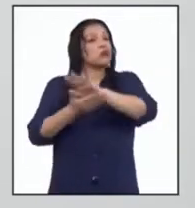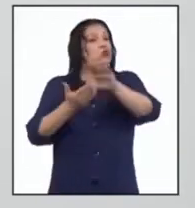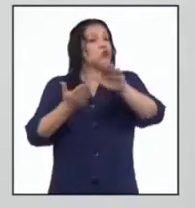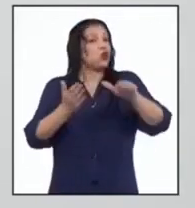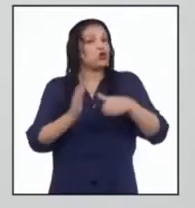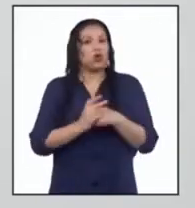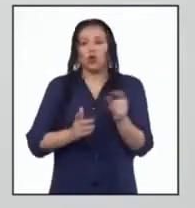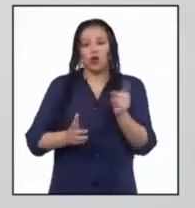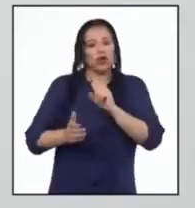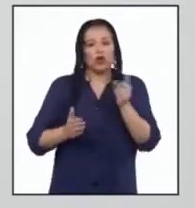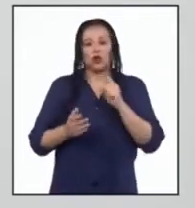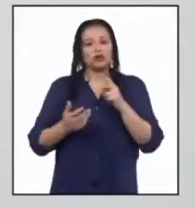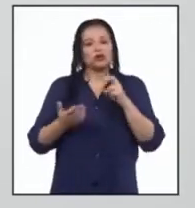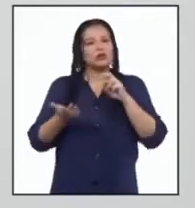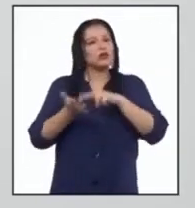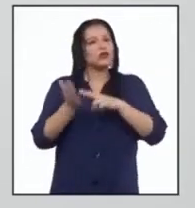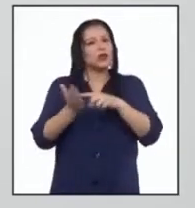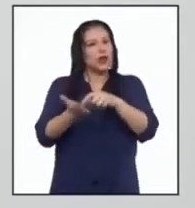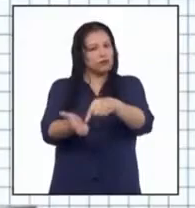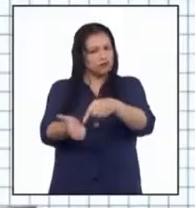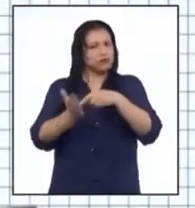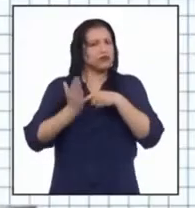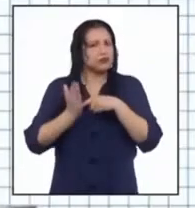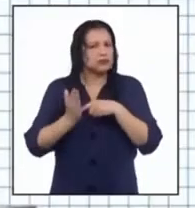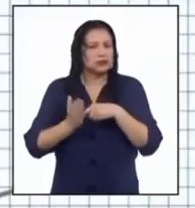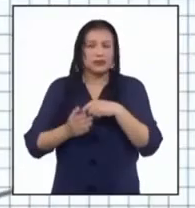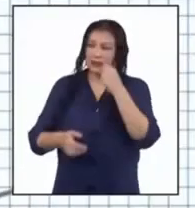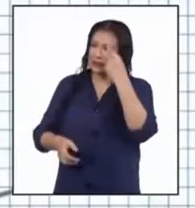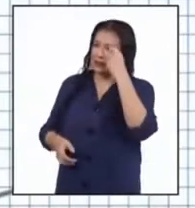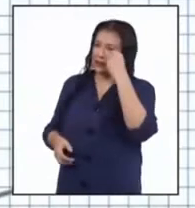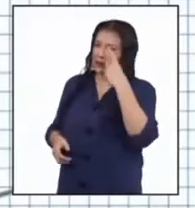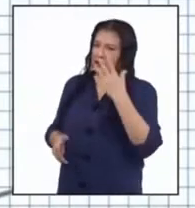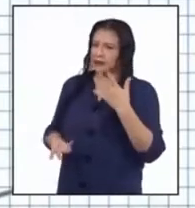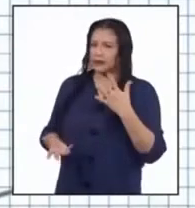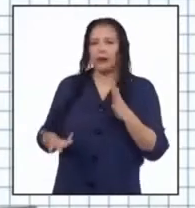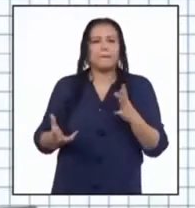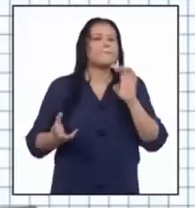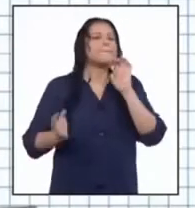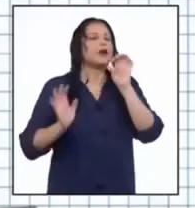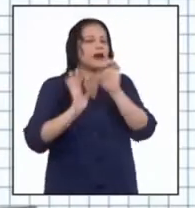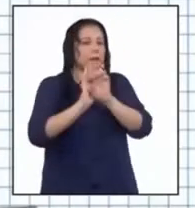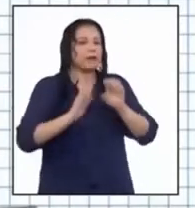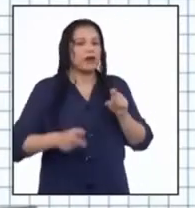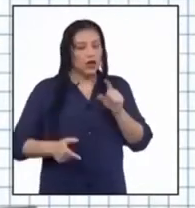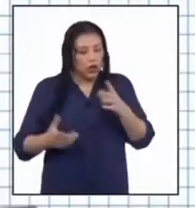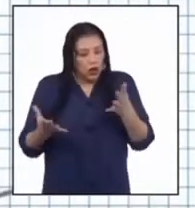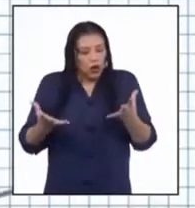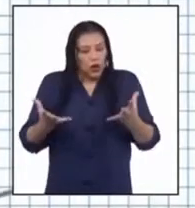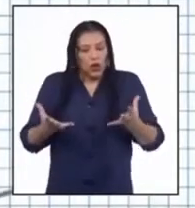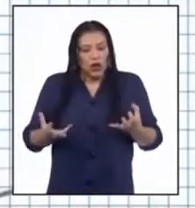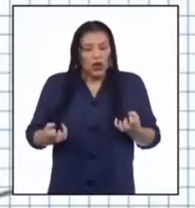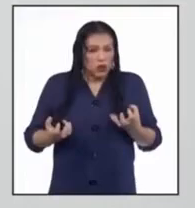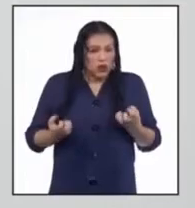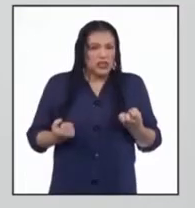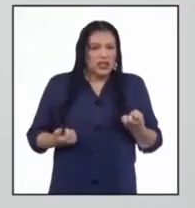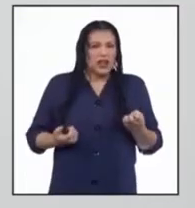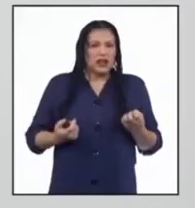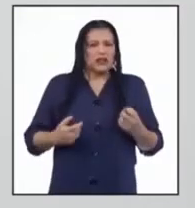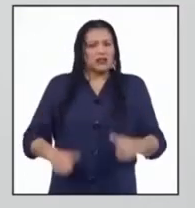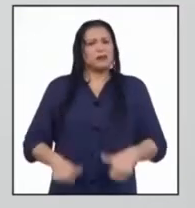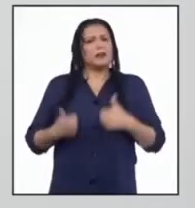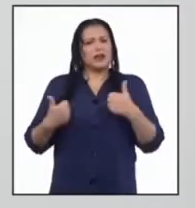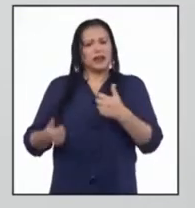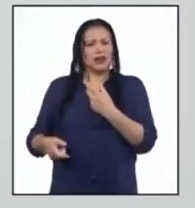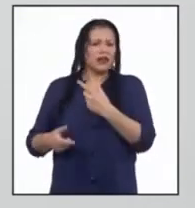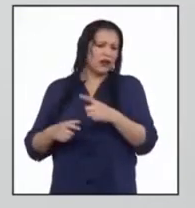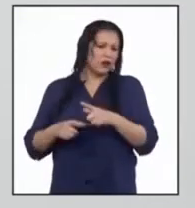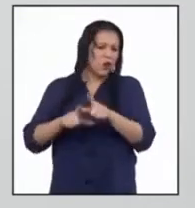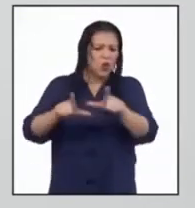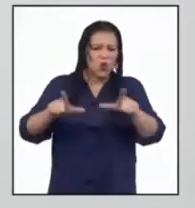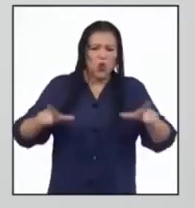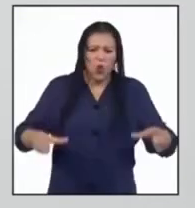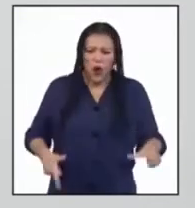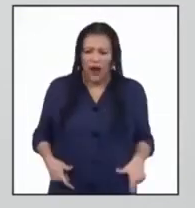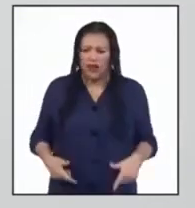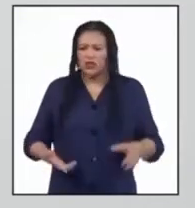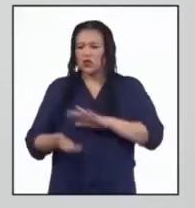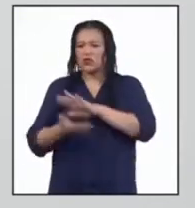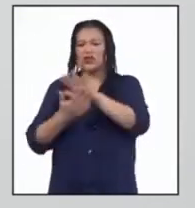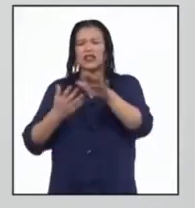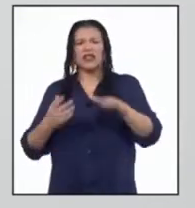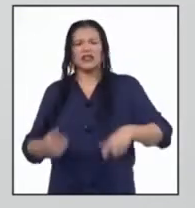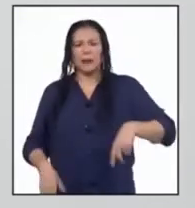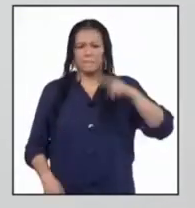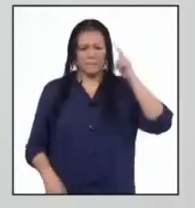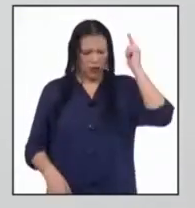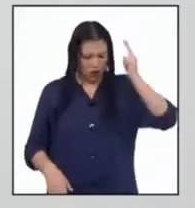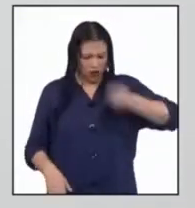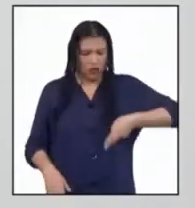es obligatorio. ¿Me entiendes? ¿Quisieras vivir en un estado así, donde estuviera